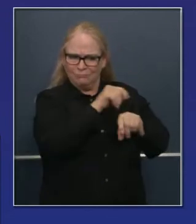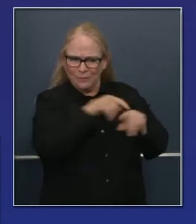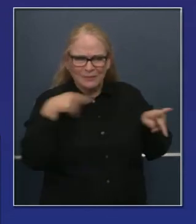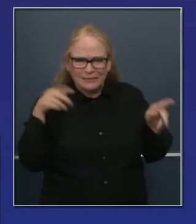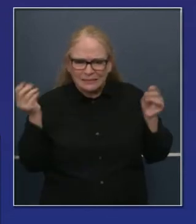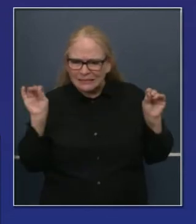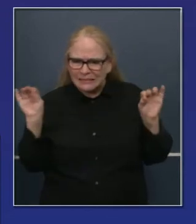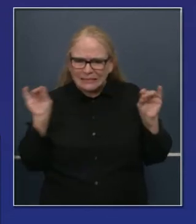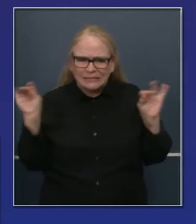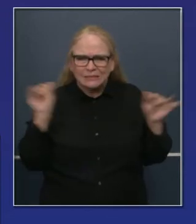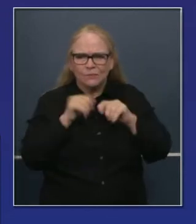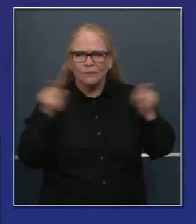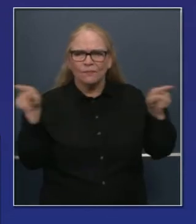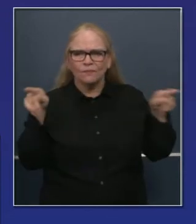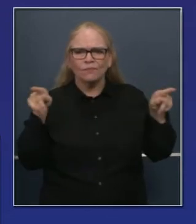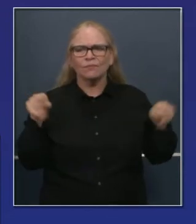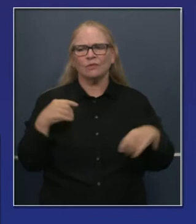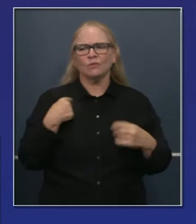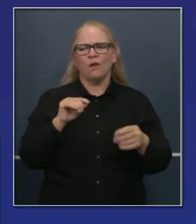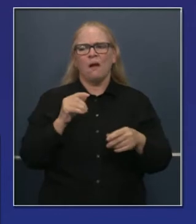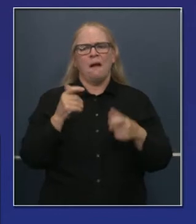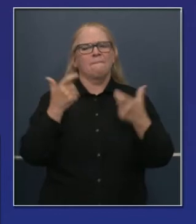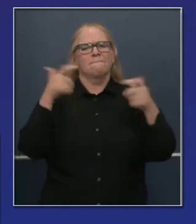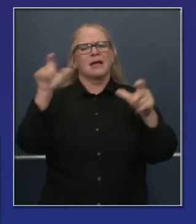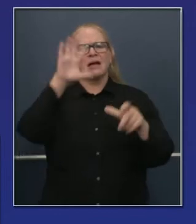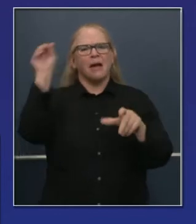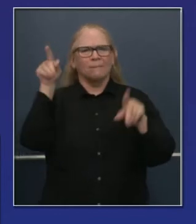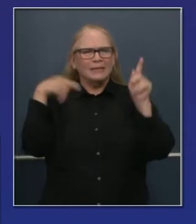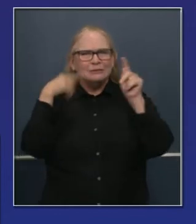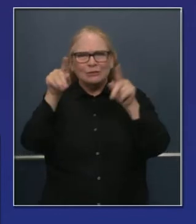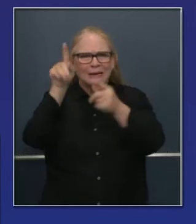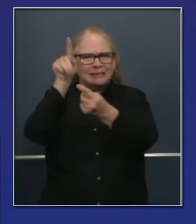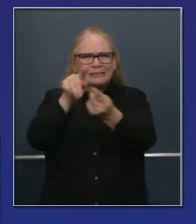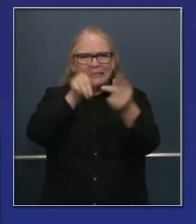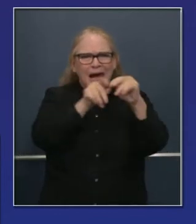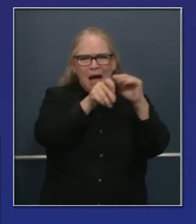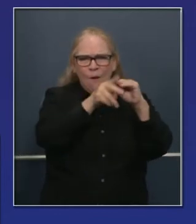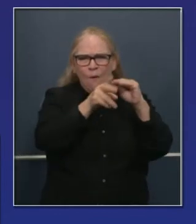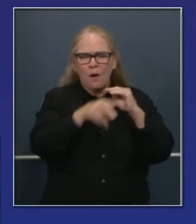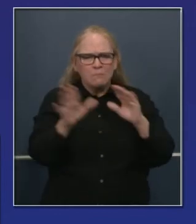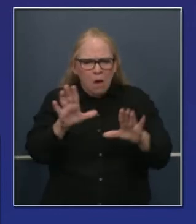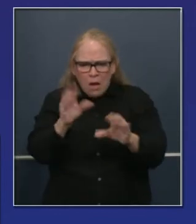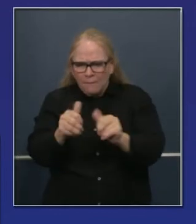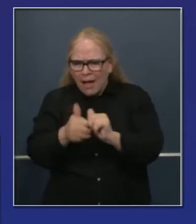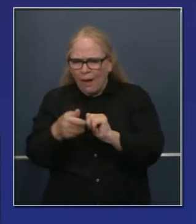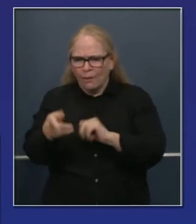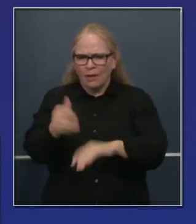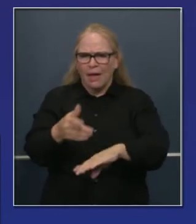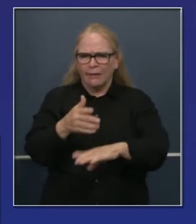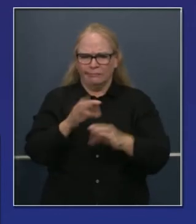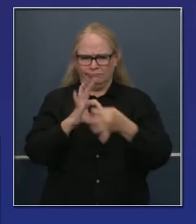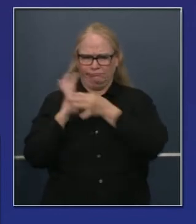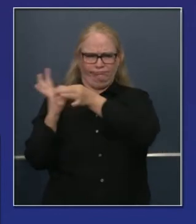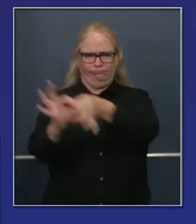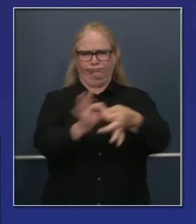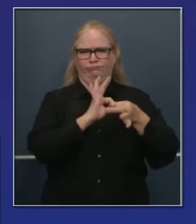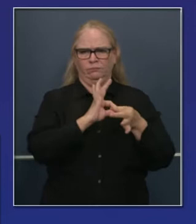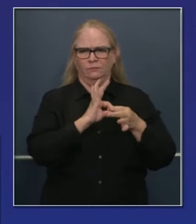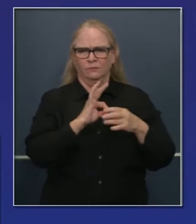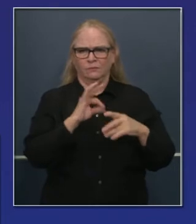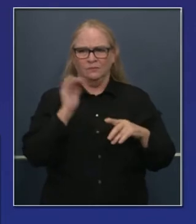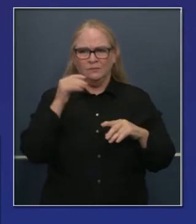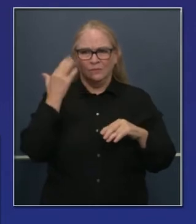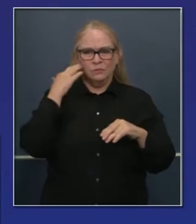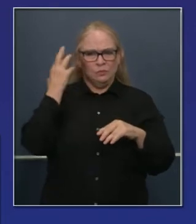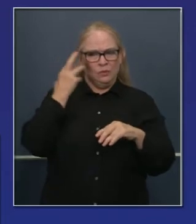negocios grandes y pequeños con expertos a lo ancho del espectro para abordar la urgencia de esta